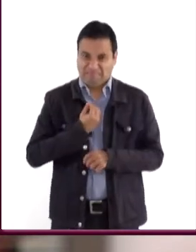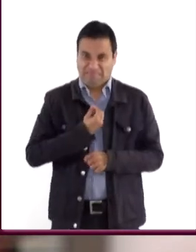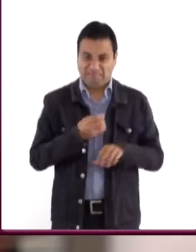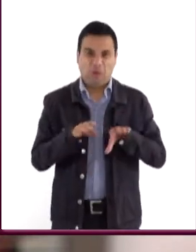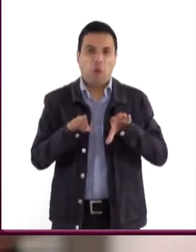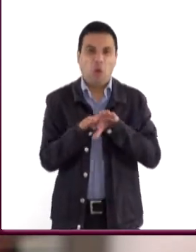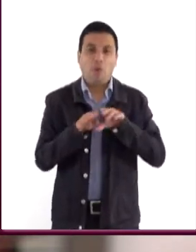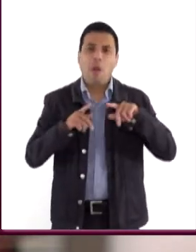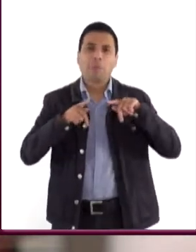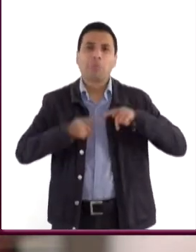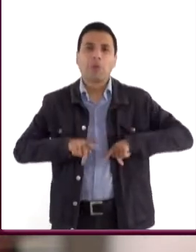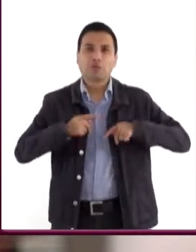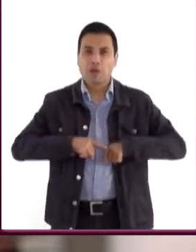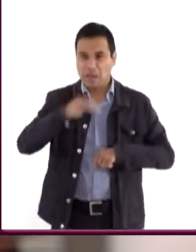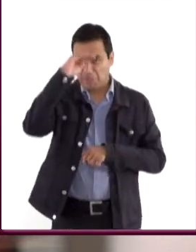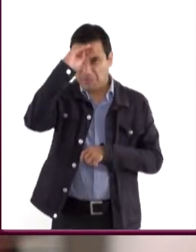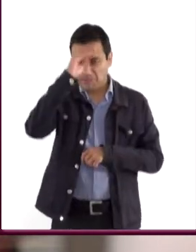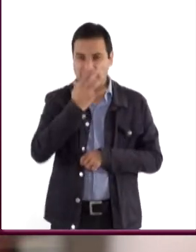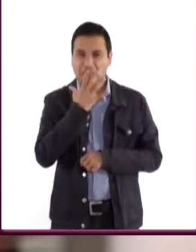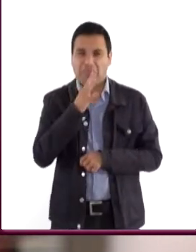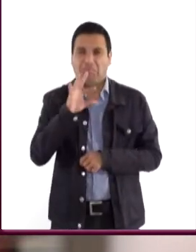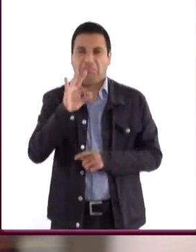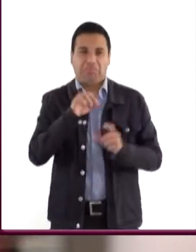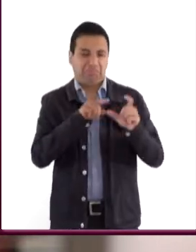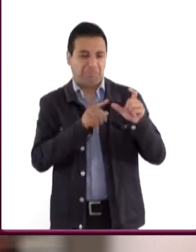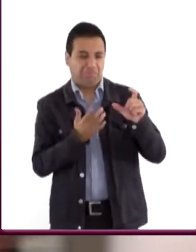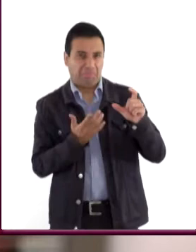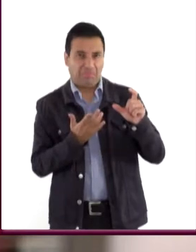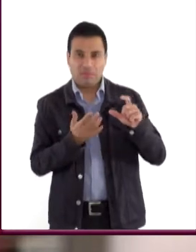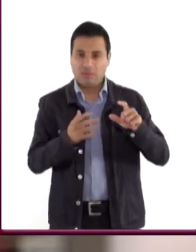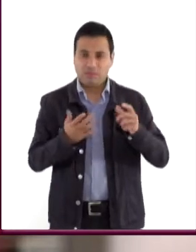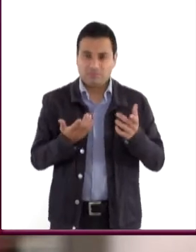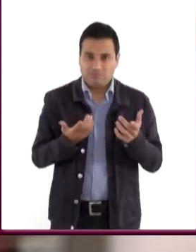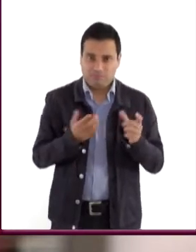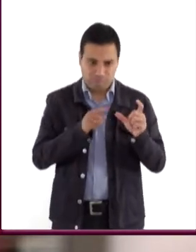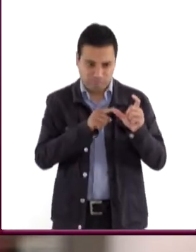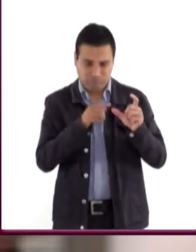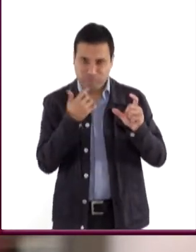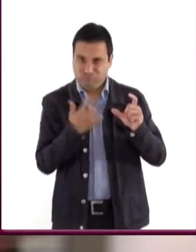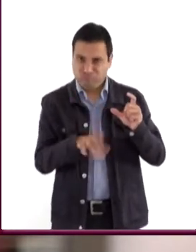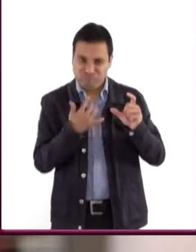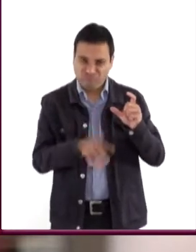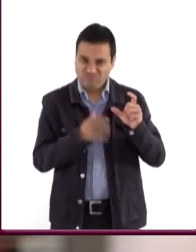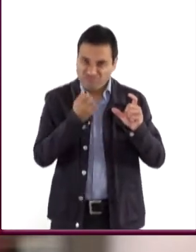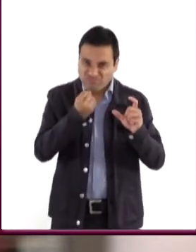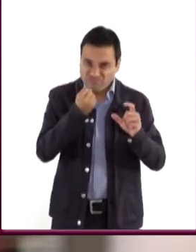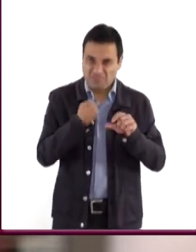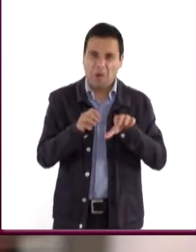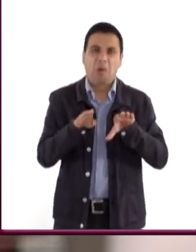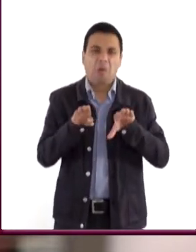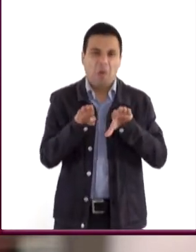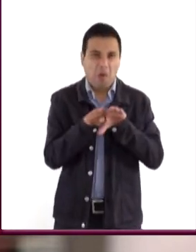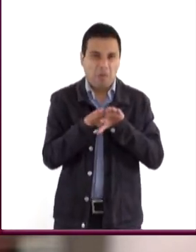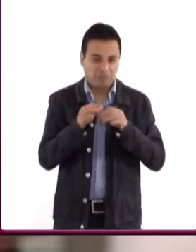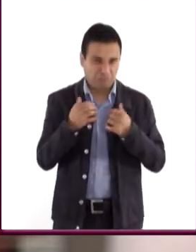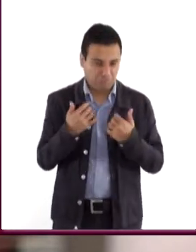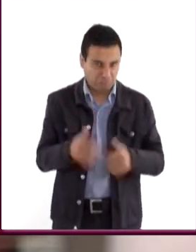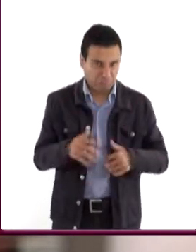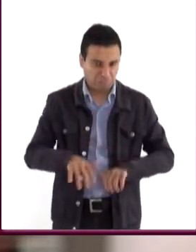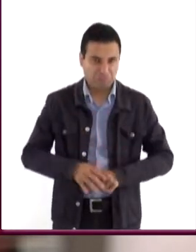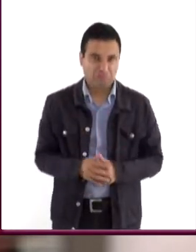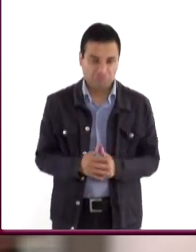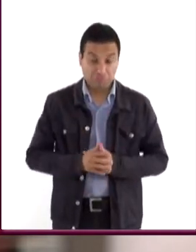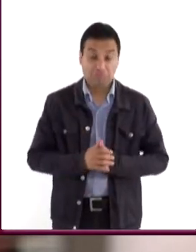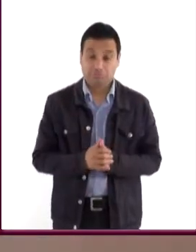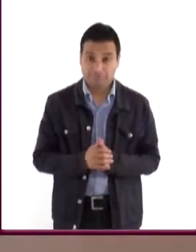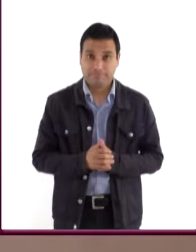sea, uno pensaría que ni siquiera los seres humanos hemos logrado entender todavía cómo crear materiales tan